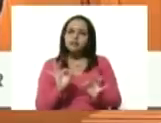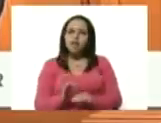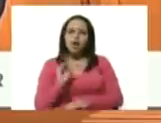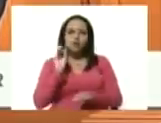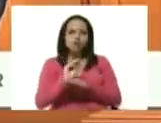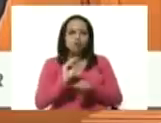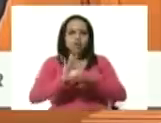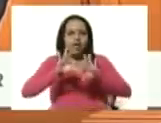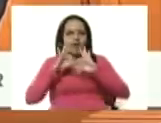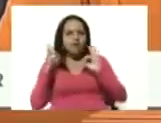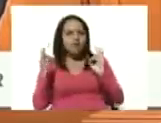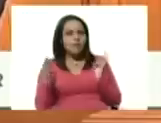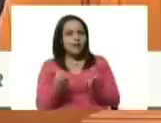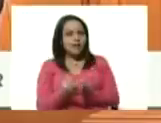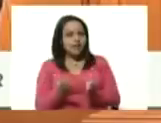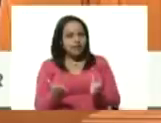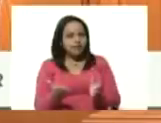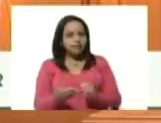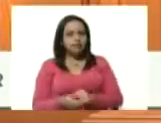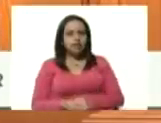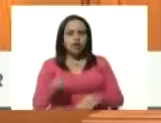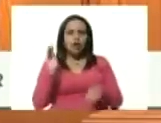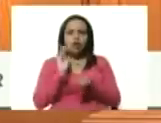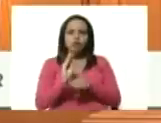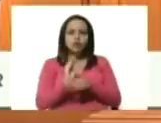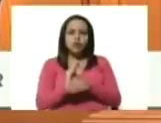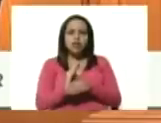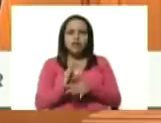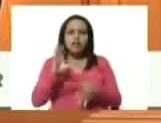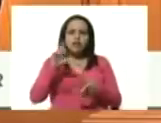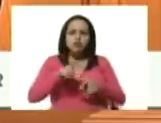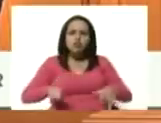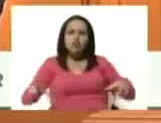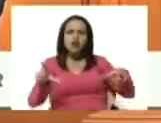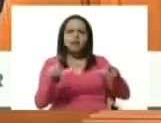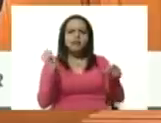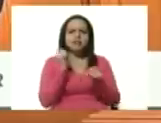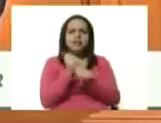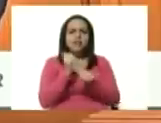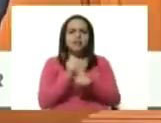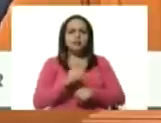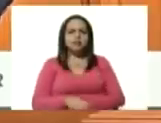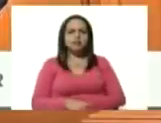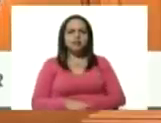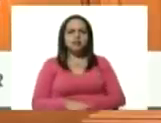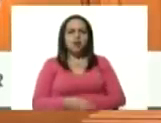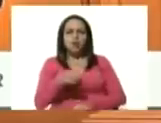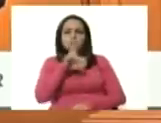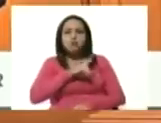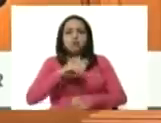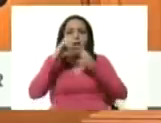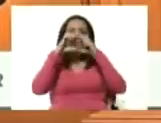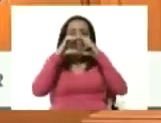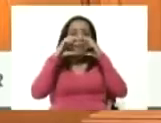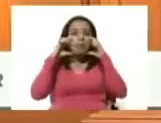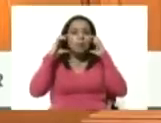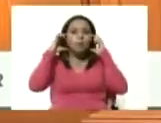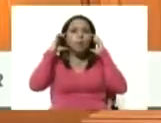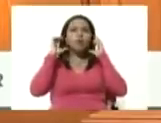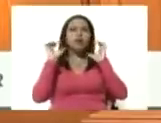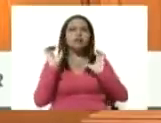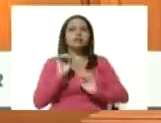la familia, cuidar el centro de trabajo, ponerse el tapaboca,